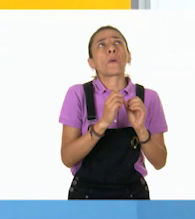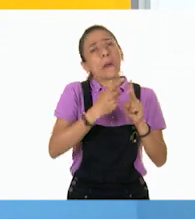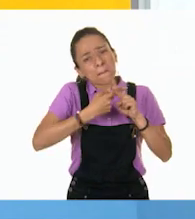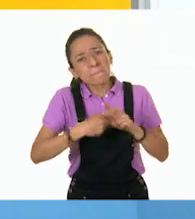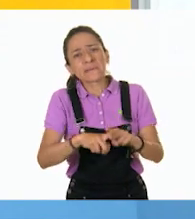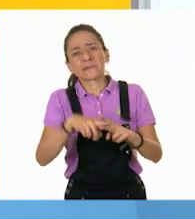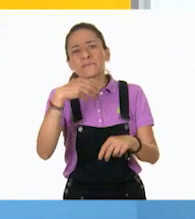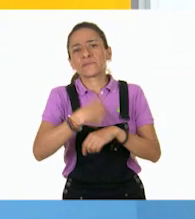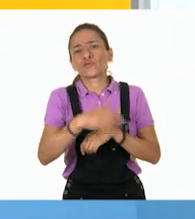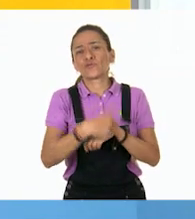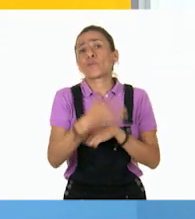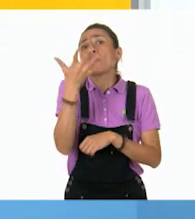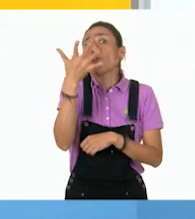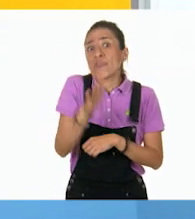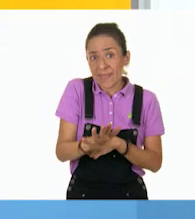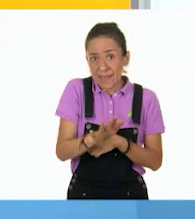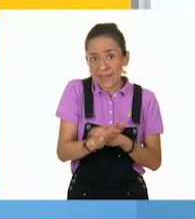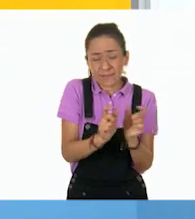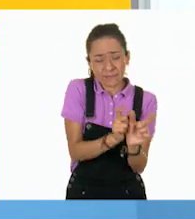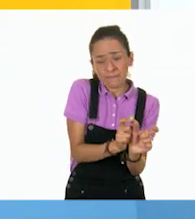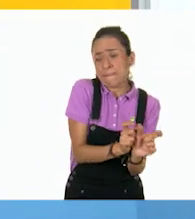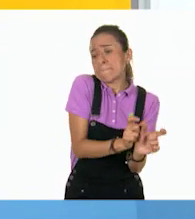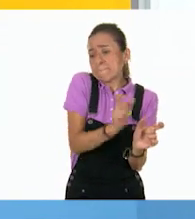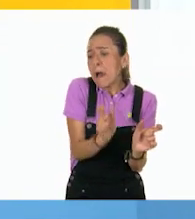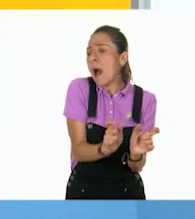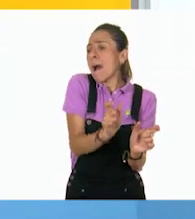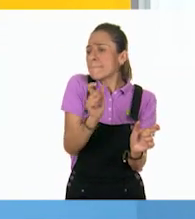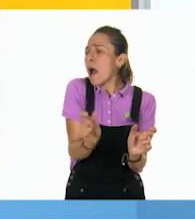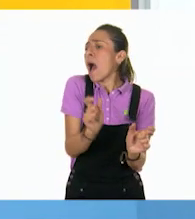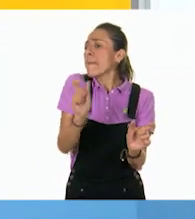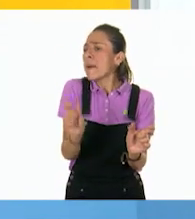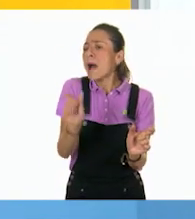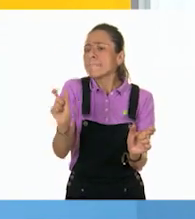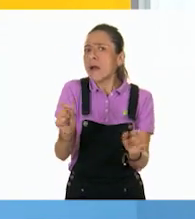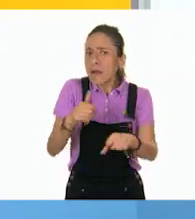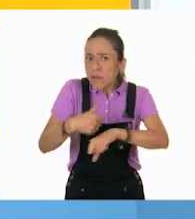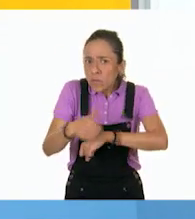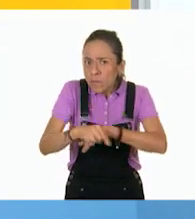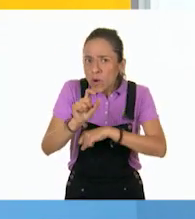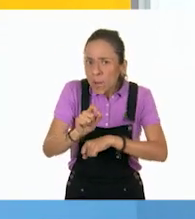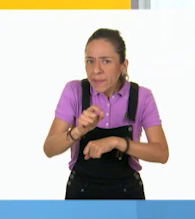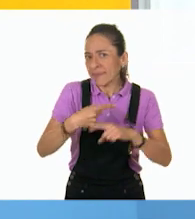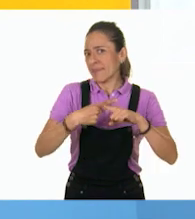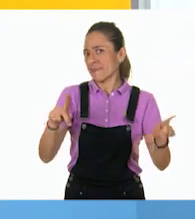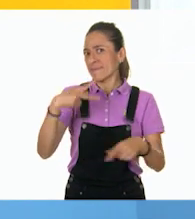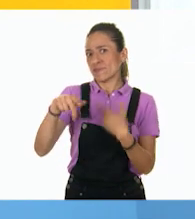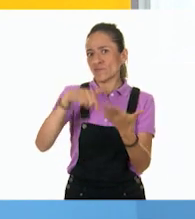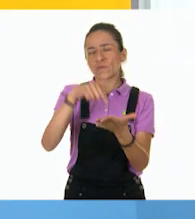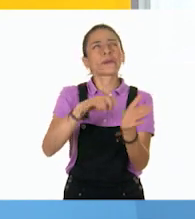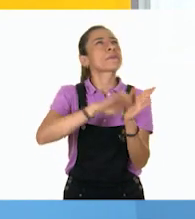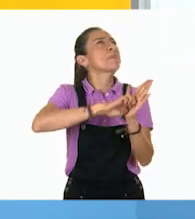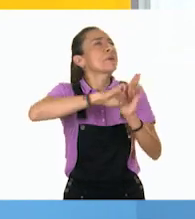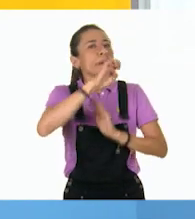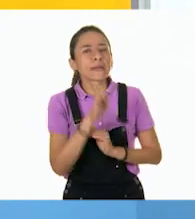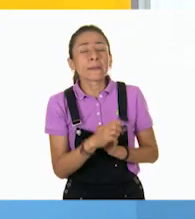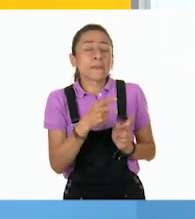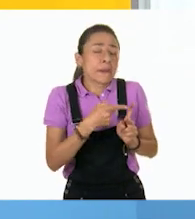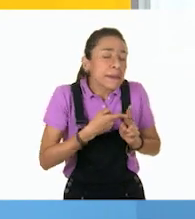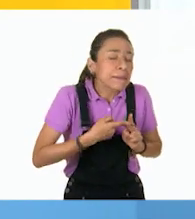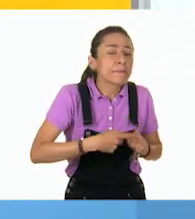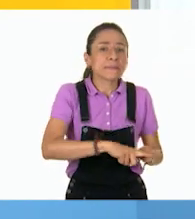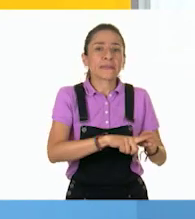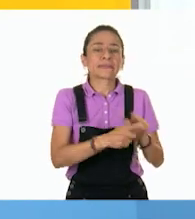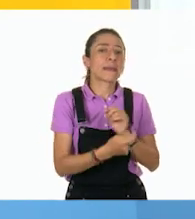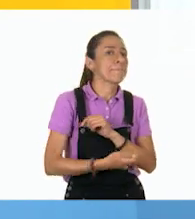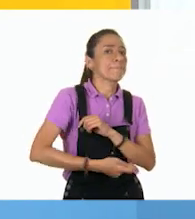esos casos aparece el 20 en otra posición. Por ejemplo, si el primer término es el 10,